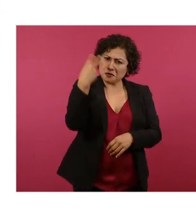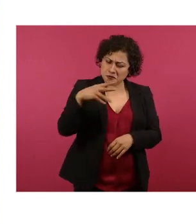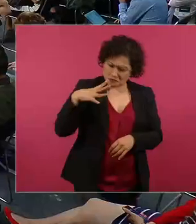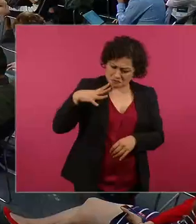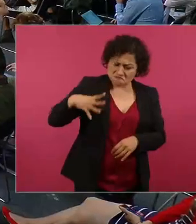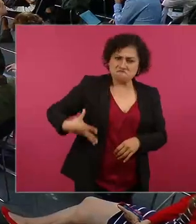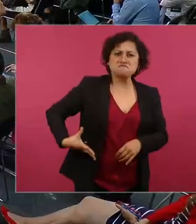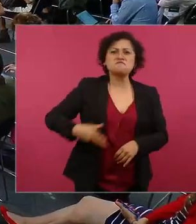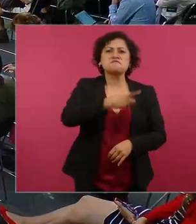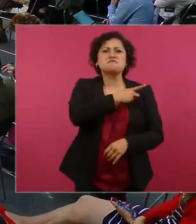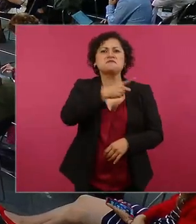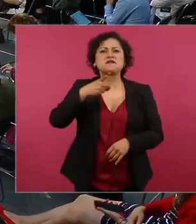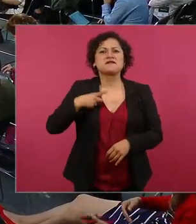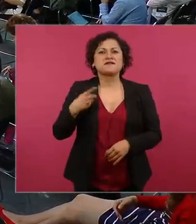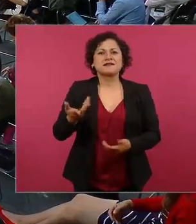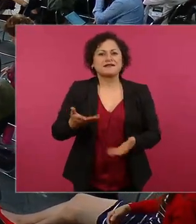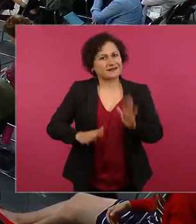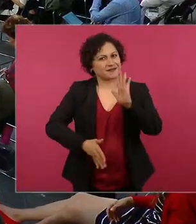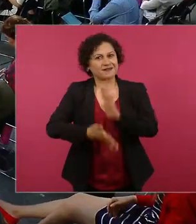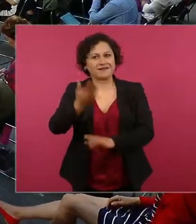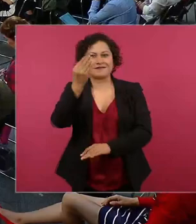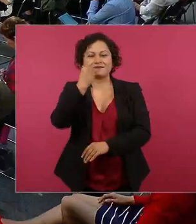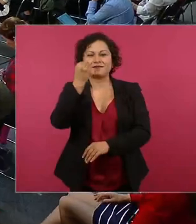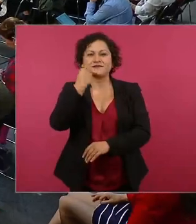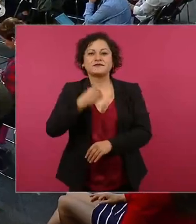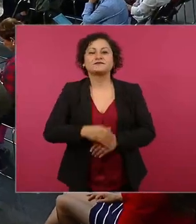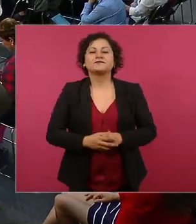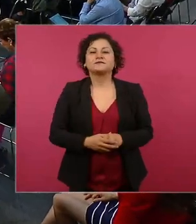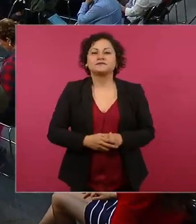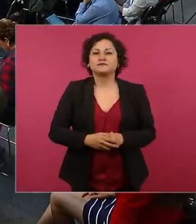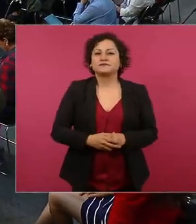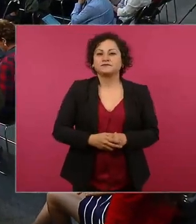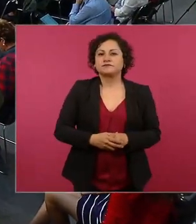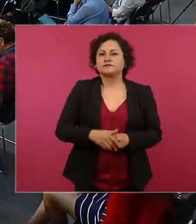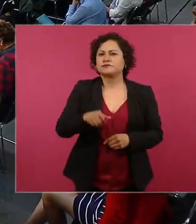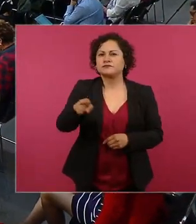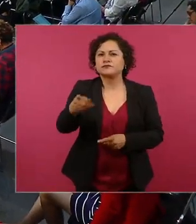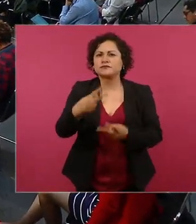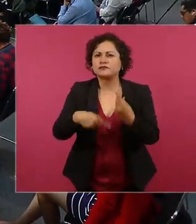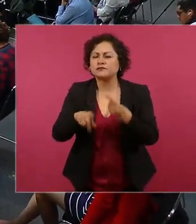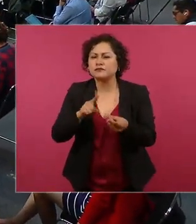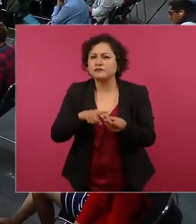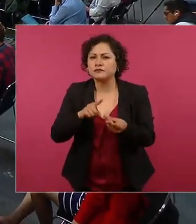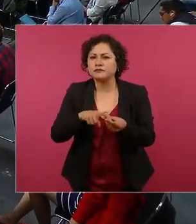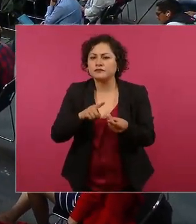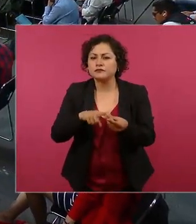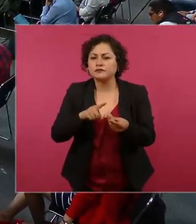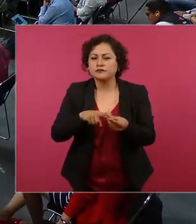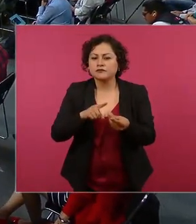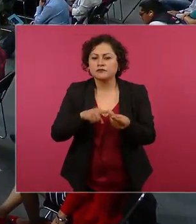Ya, vámonos a desayunar. Mañana, ¿tú de dónde vienes?